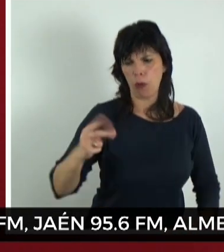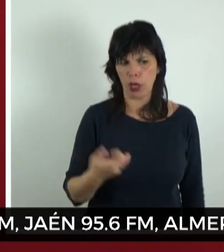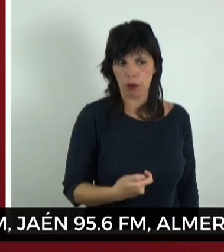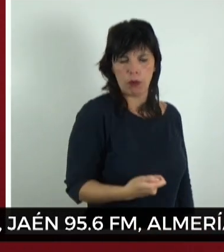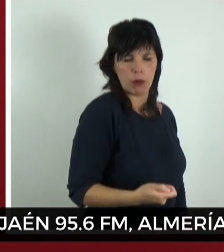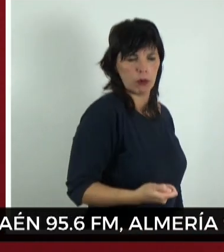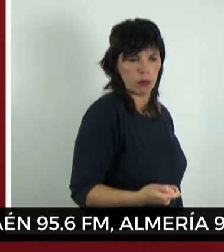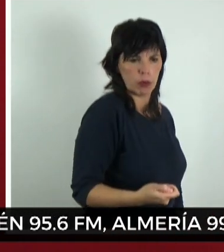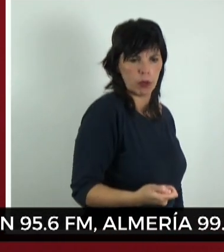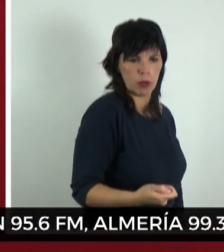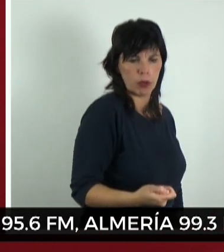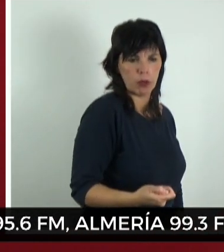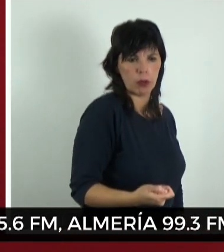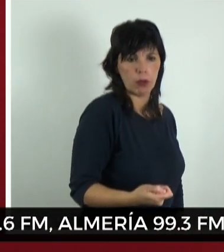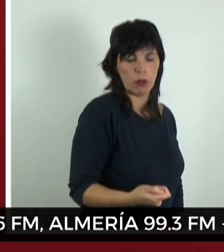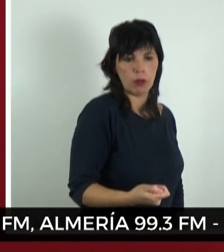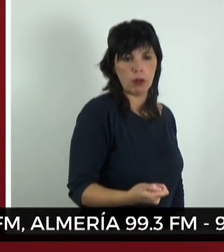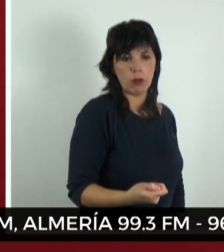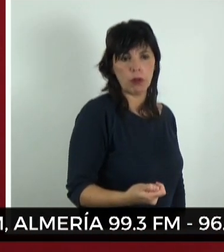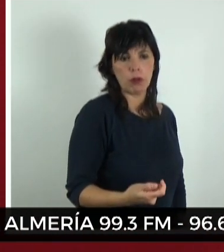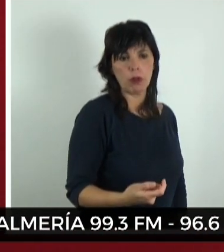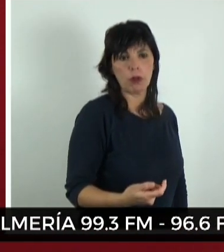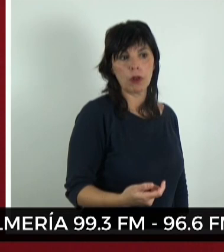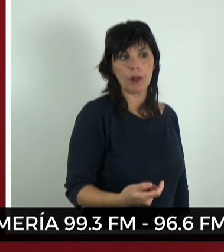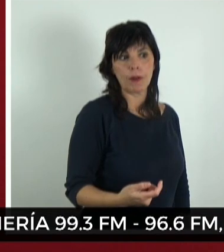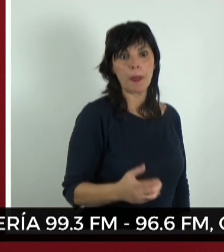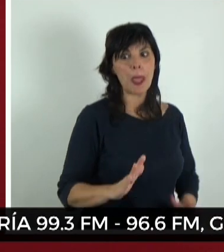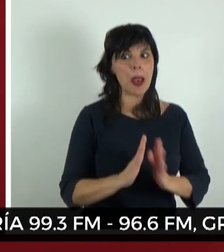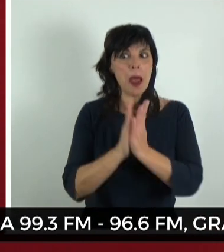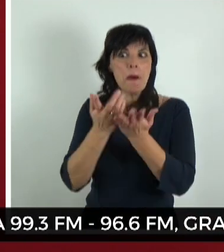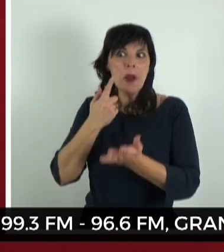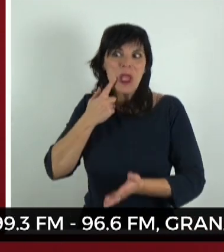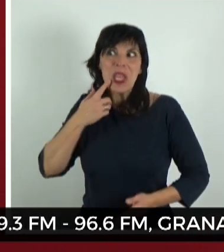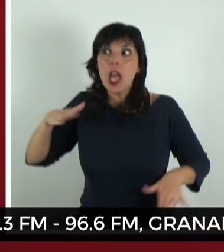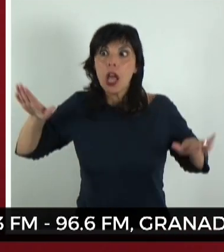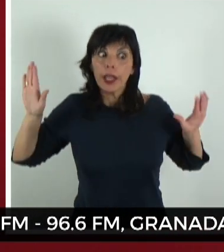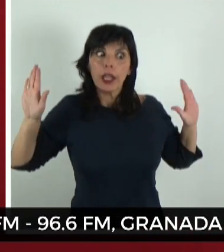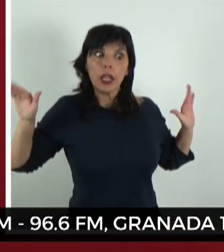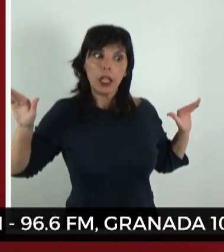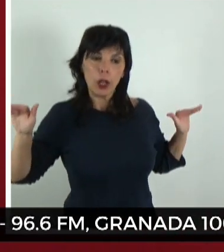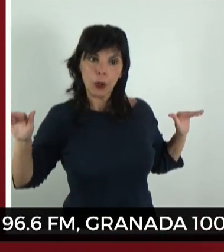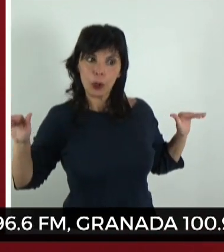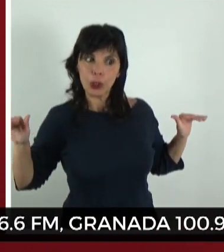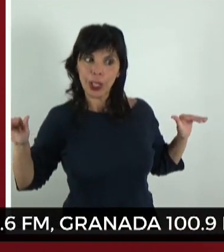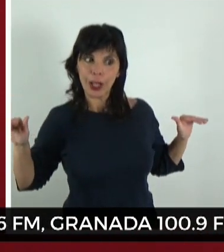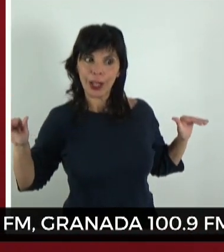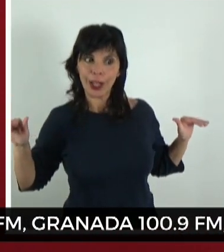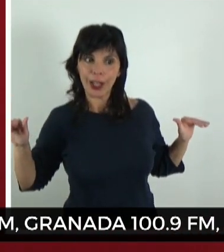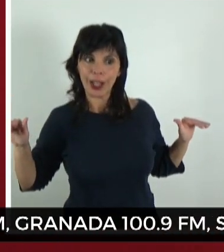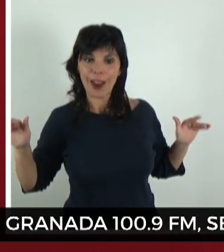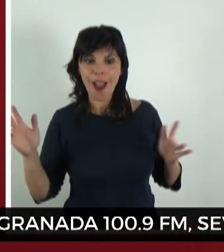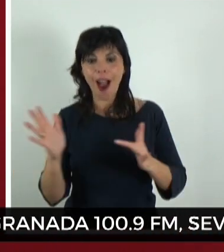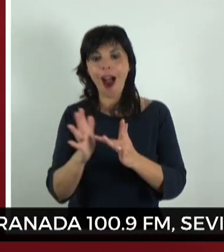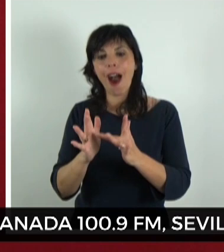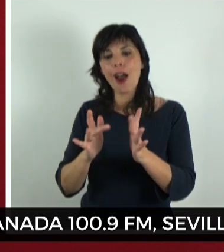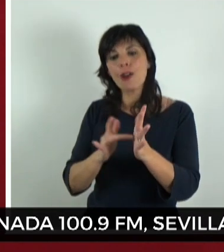dice la Biblia que los ángeles se le acercaron para